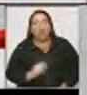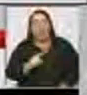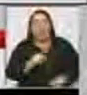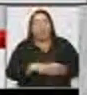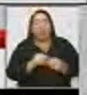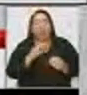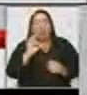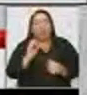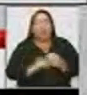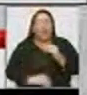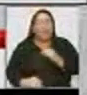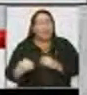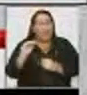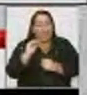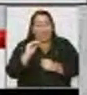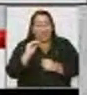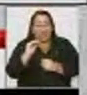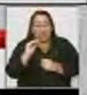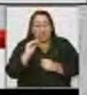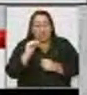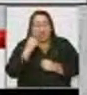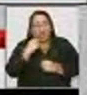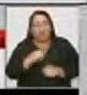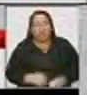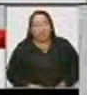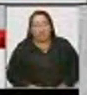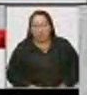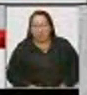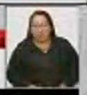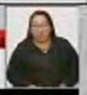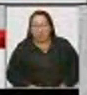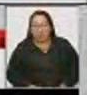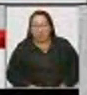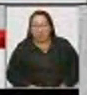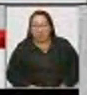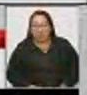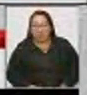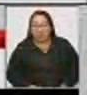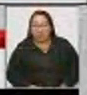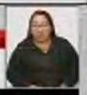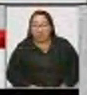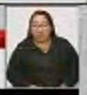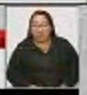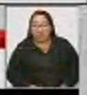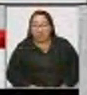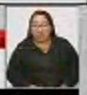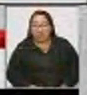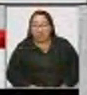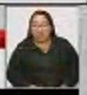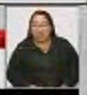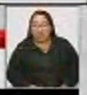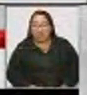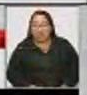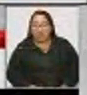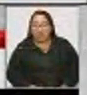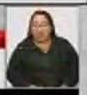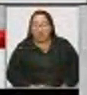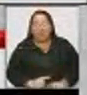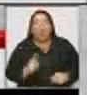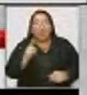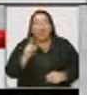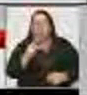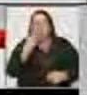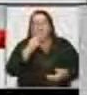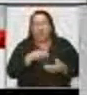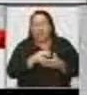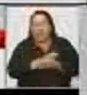1.8% más alta que la de los hombres, que llegó a 27.4%. Sin embargo, eso aún no lo